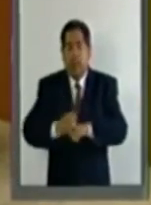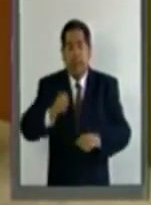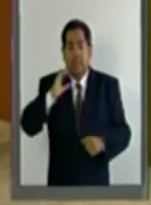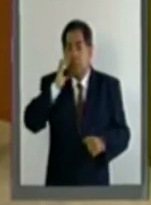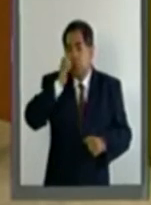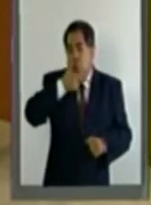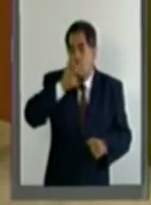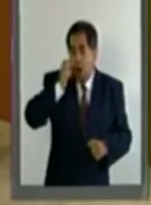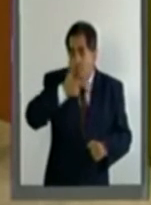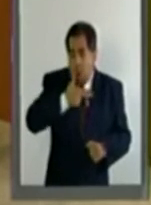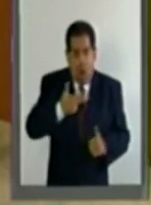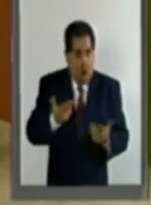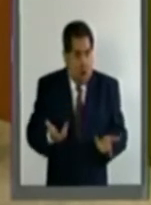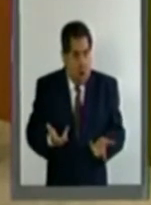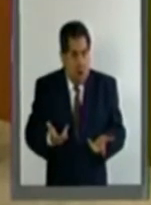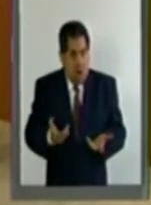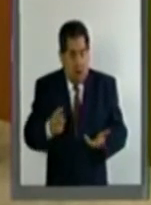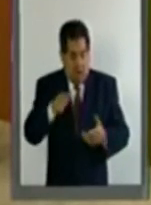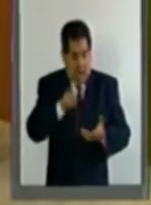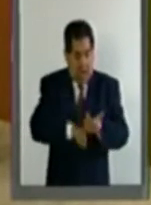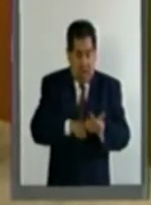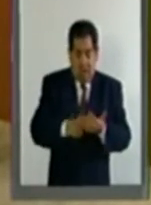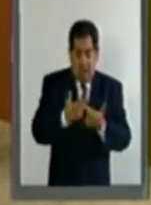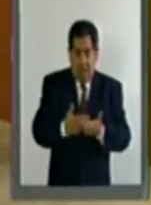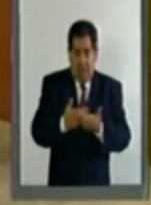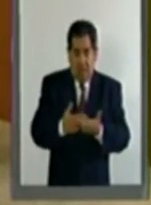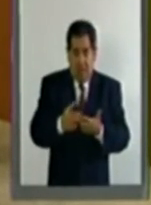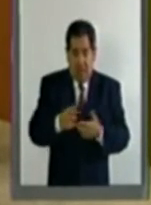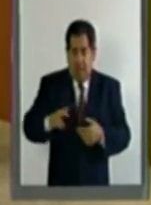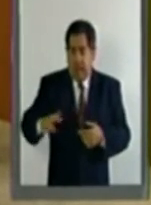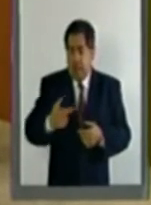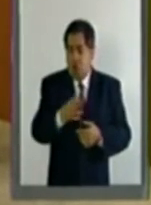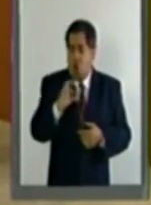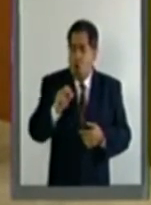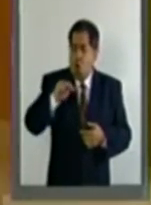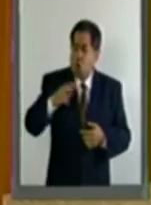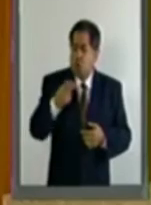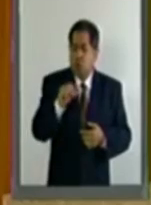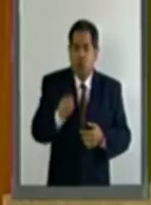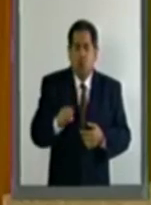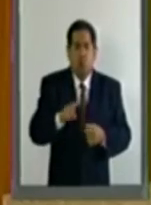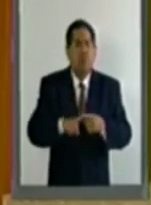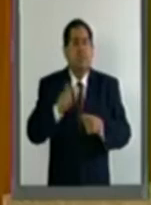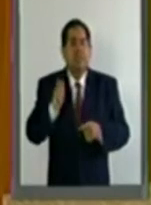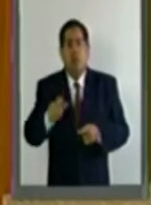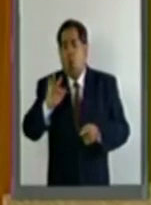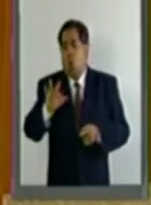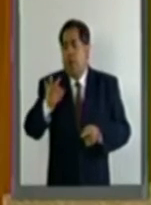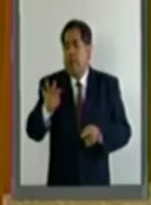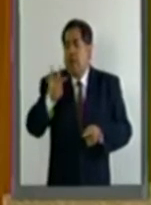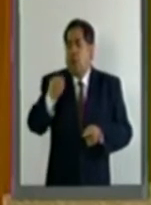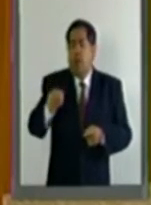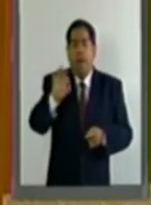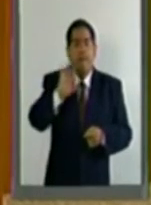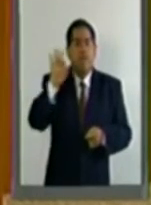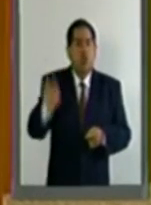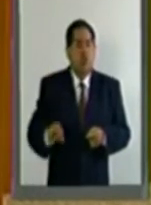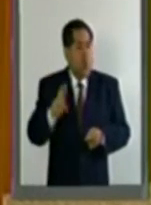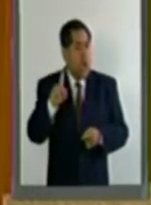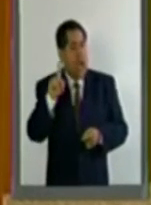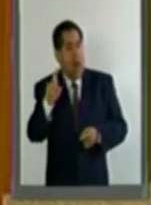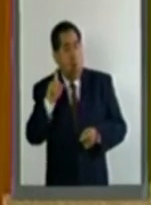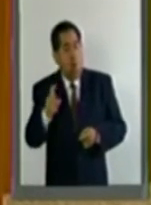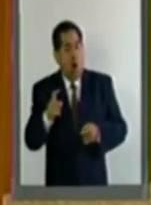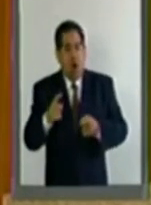Chihuahua, que aporta desde el río Conchos el 49% del agua